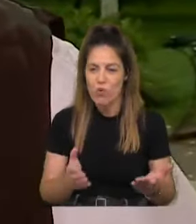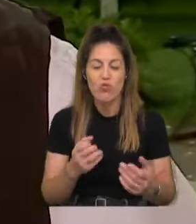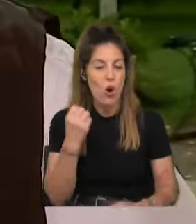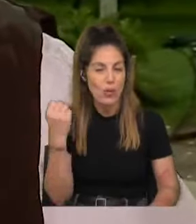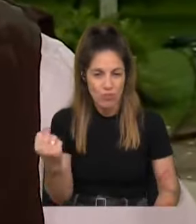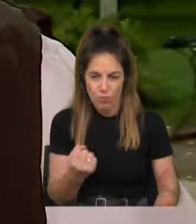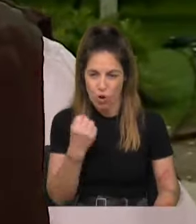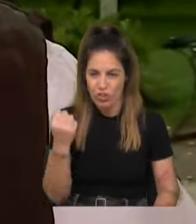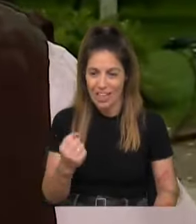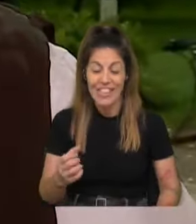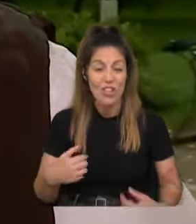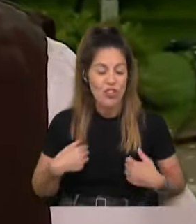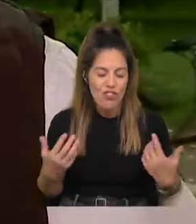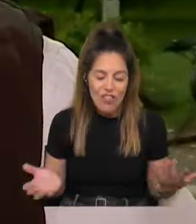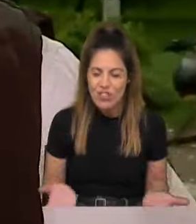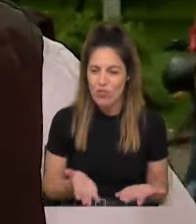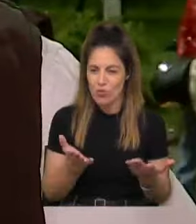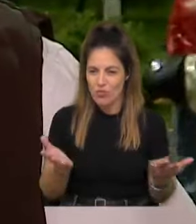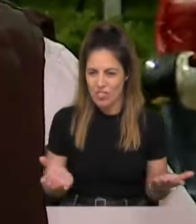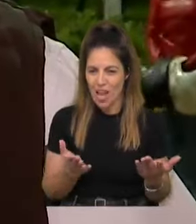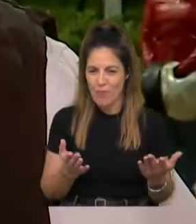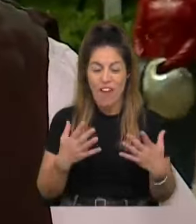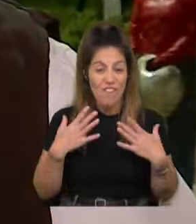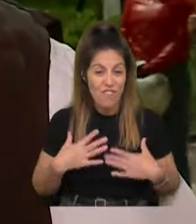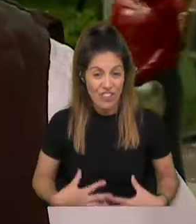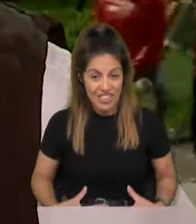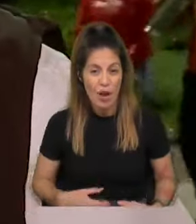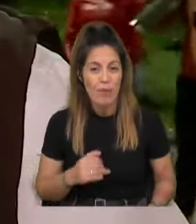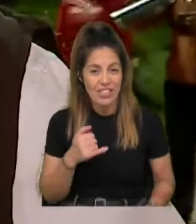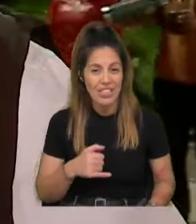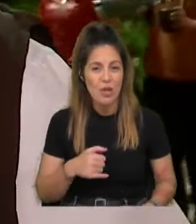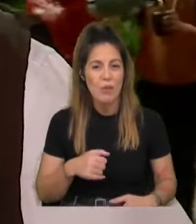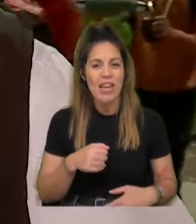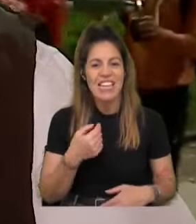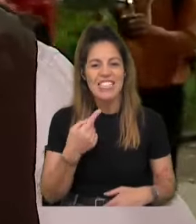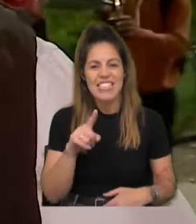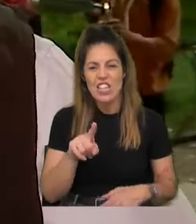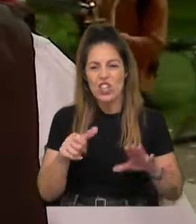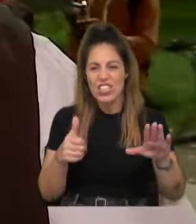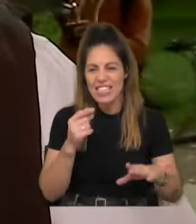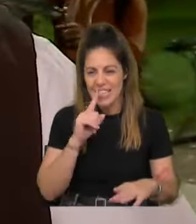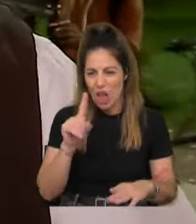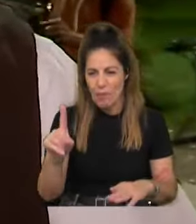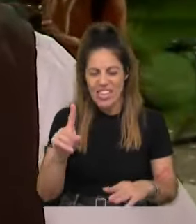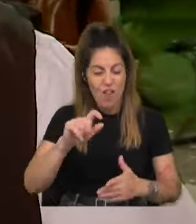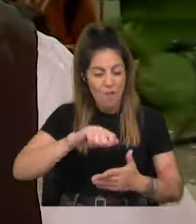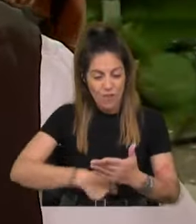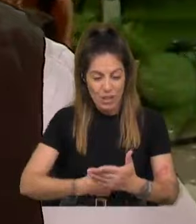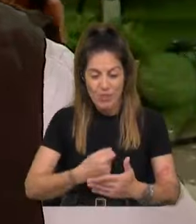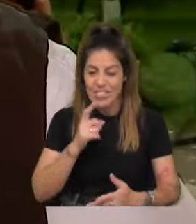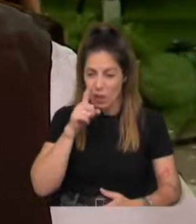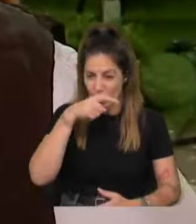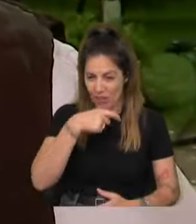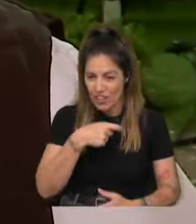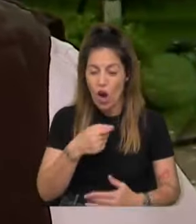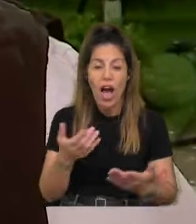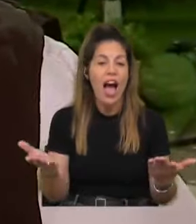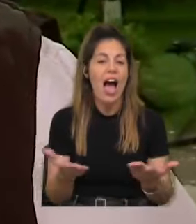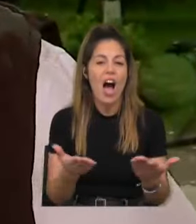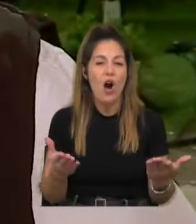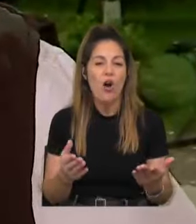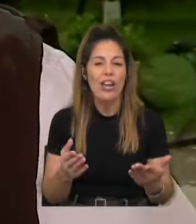que nos entusiasma eh físicamente sí hay más de 160,000 firmas que ya tenemos en Montevideo y ahora estamos en la instancia de